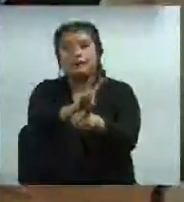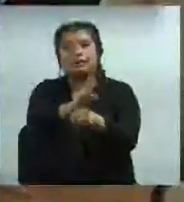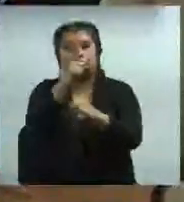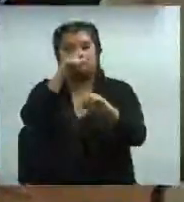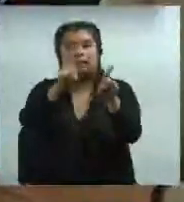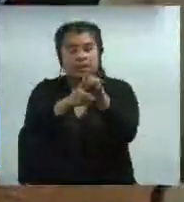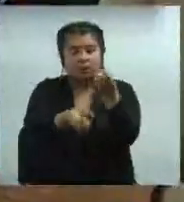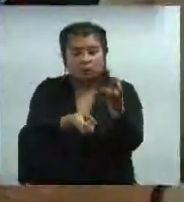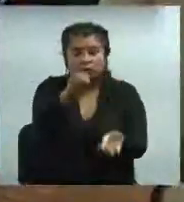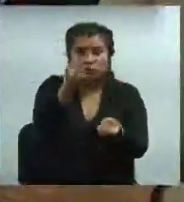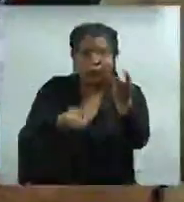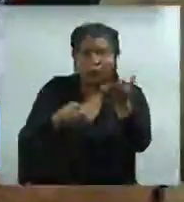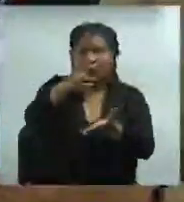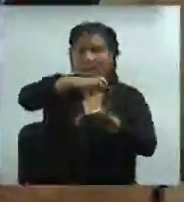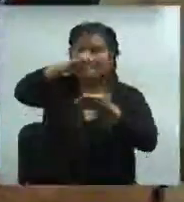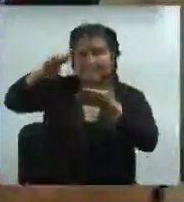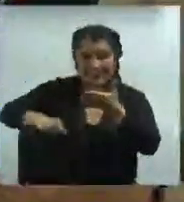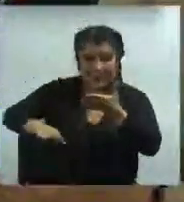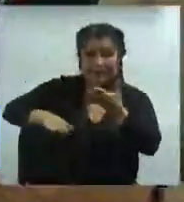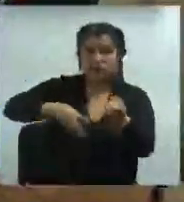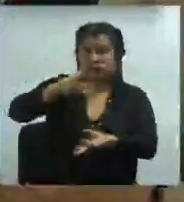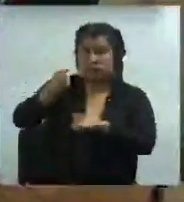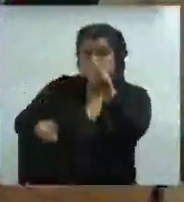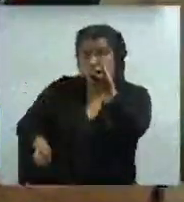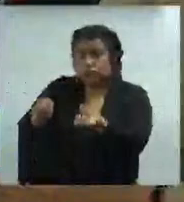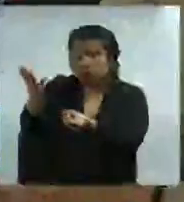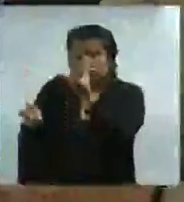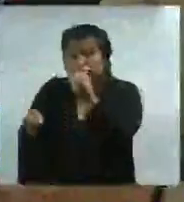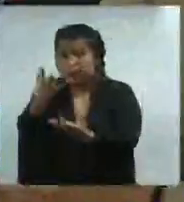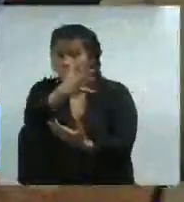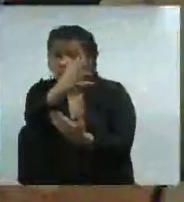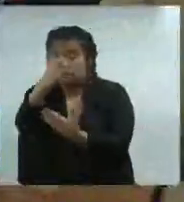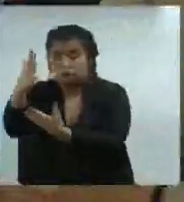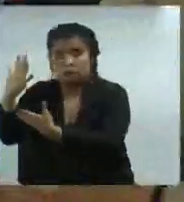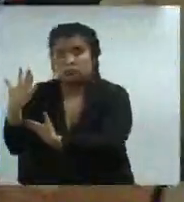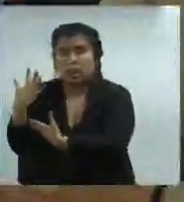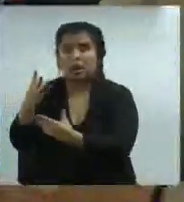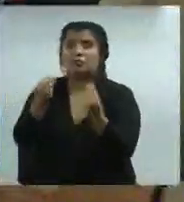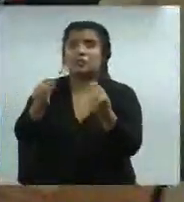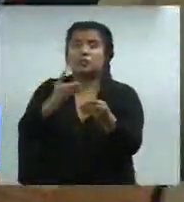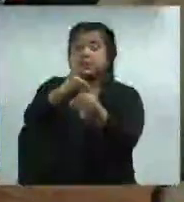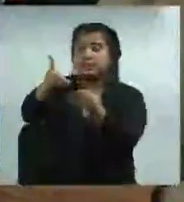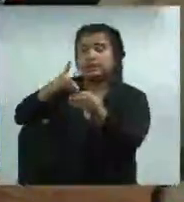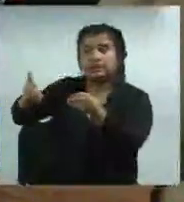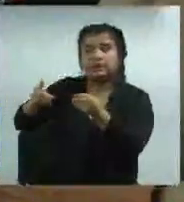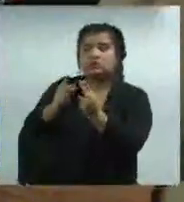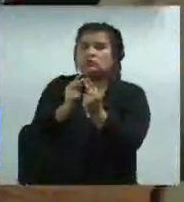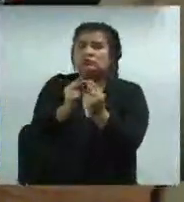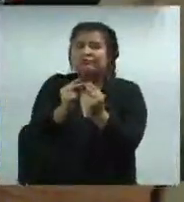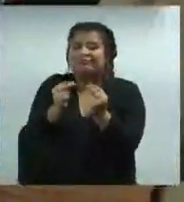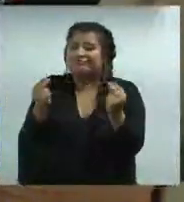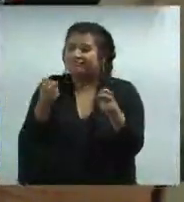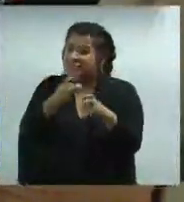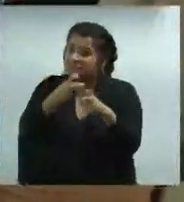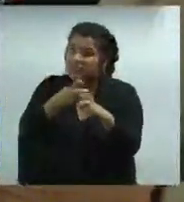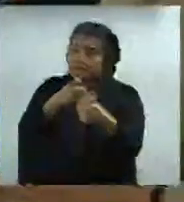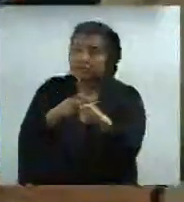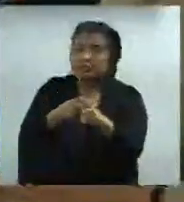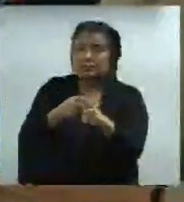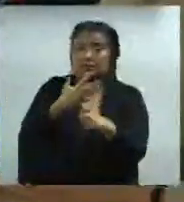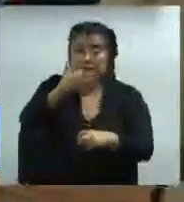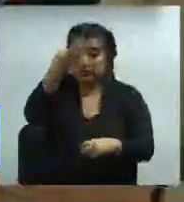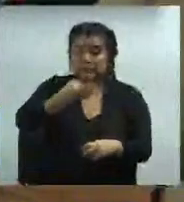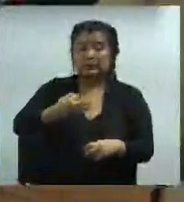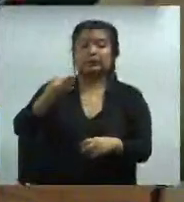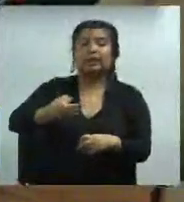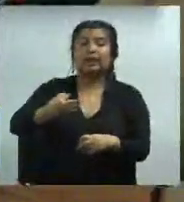con incendios, Petén y muchos departamentos más con situaciones sumamente delicadas. Es cierto